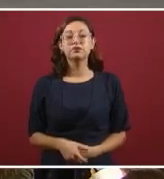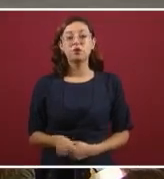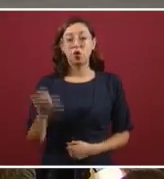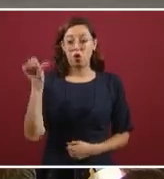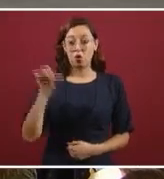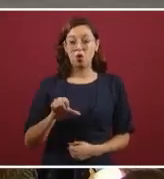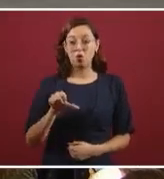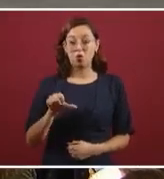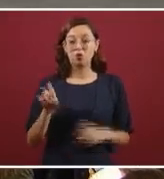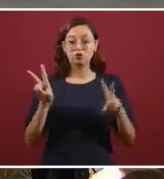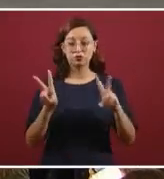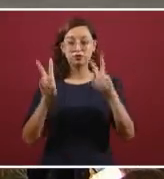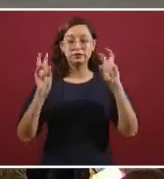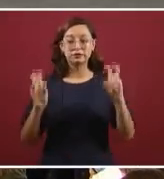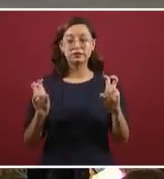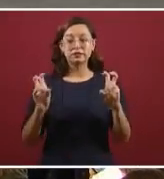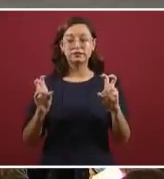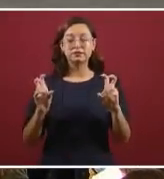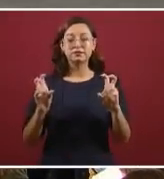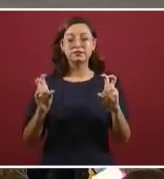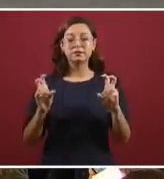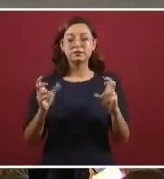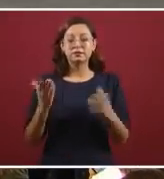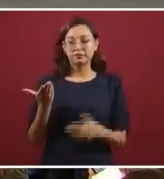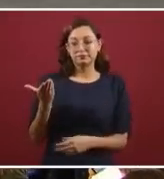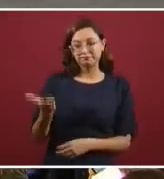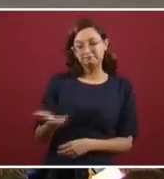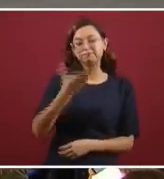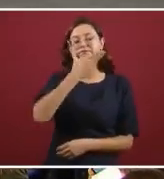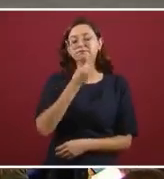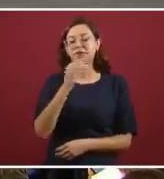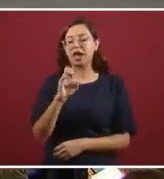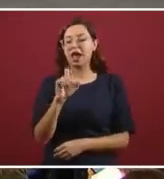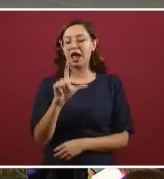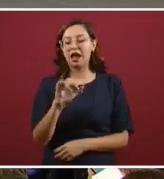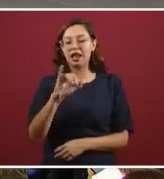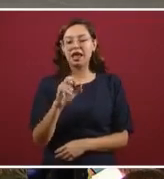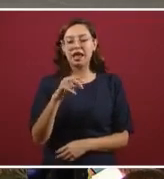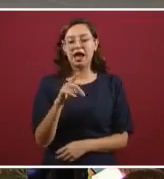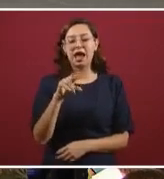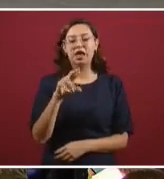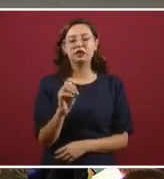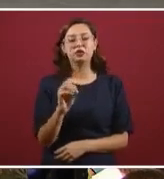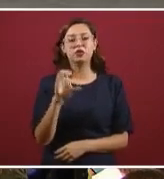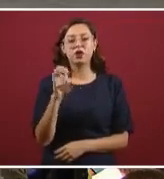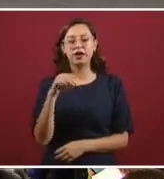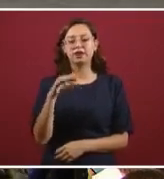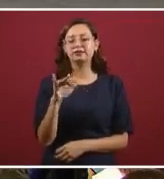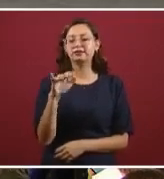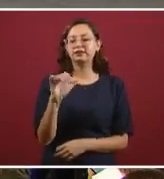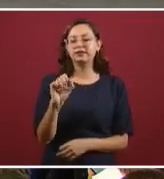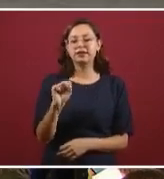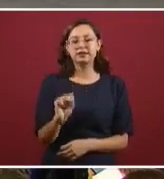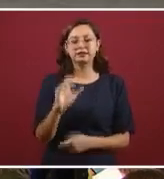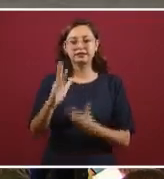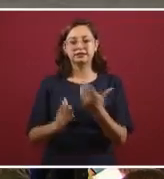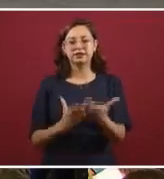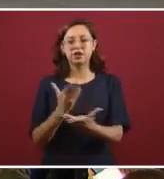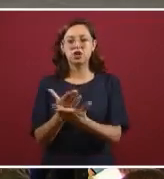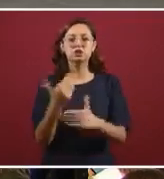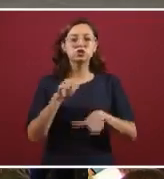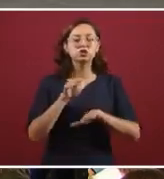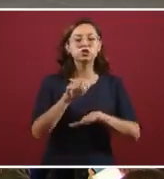escuchar el planteamiento de Alejandro Encinas acerca de la